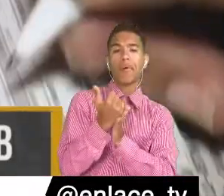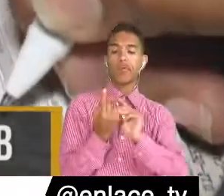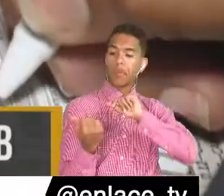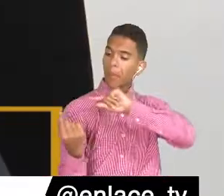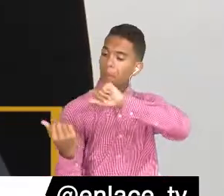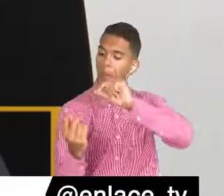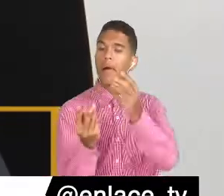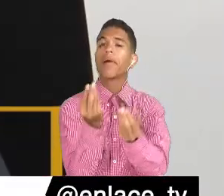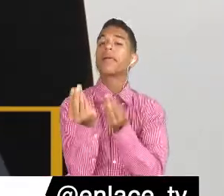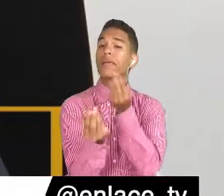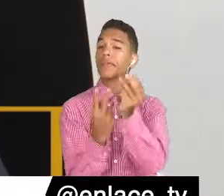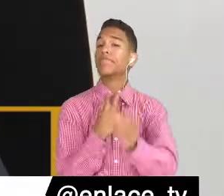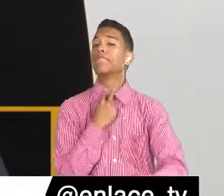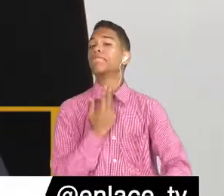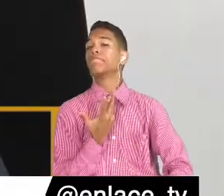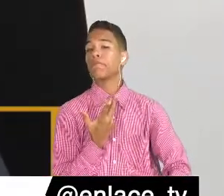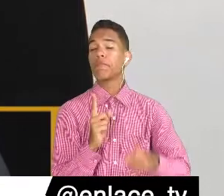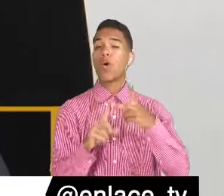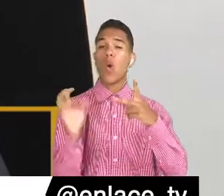pasajeros o responder